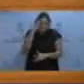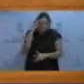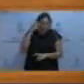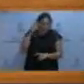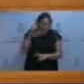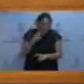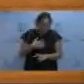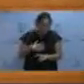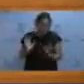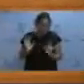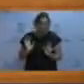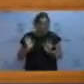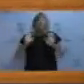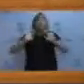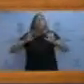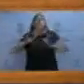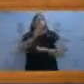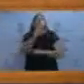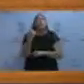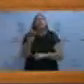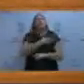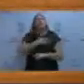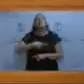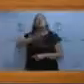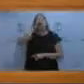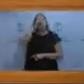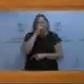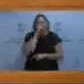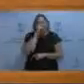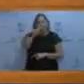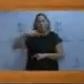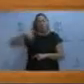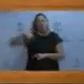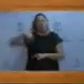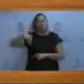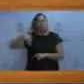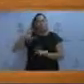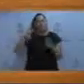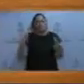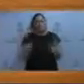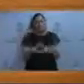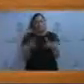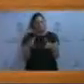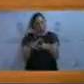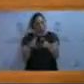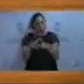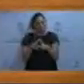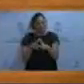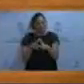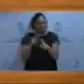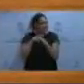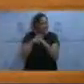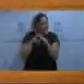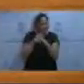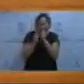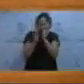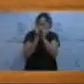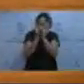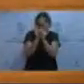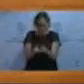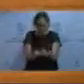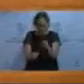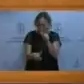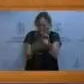¿no? Pero yo lo que le quiero decir es que va a ser recordada como la presidenta de esta sociedad que peor gestionó la misma y que la llevó a la ruina.